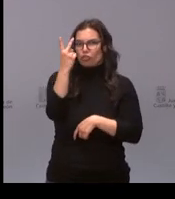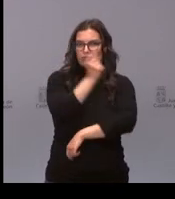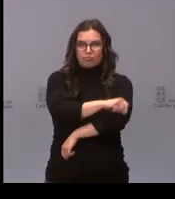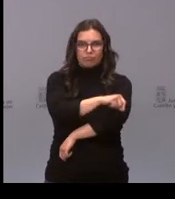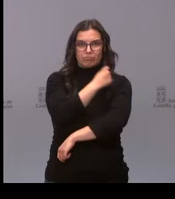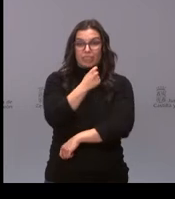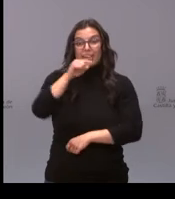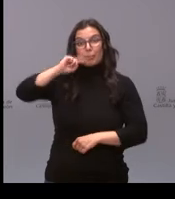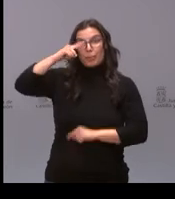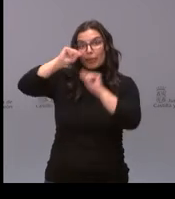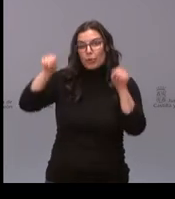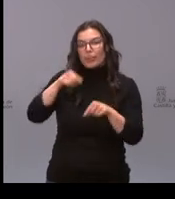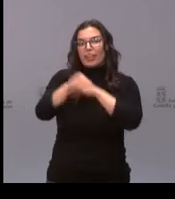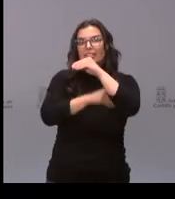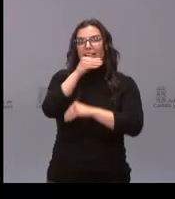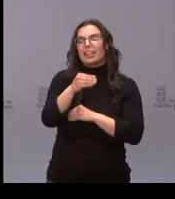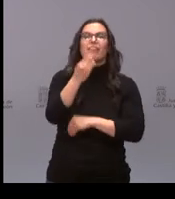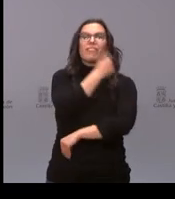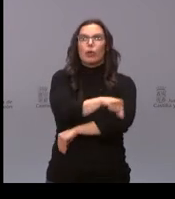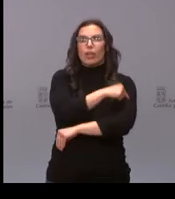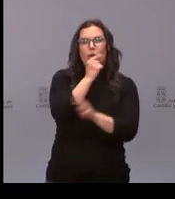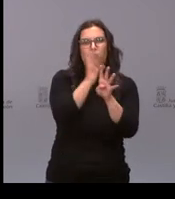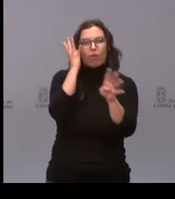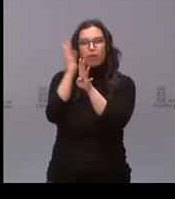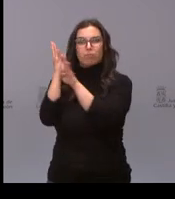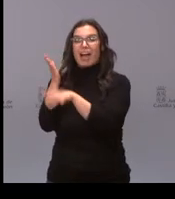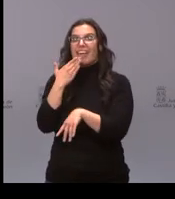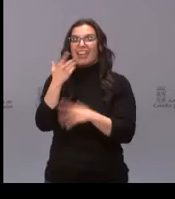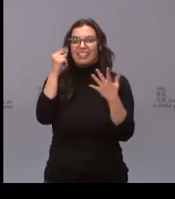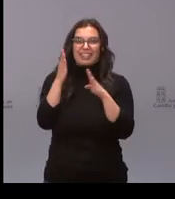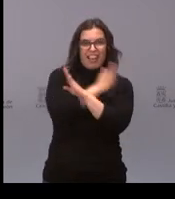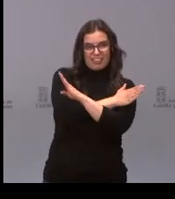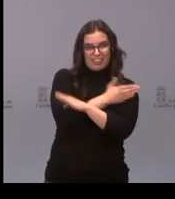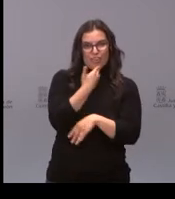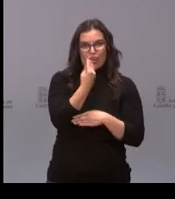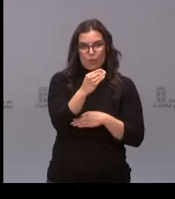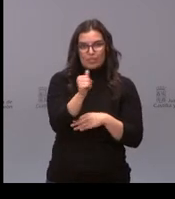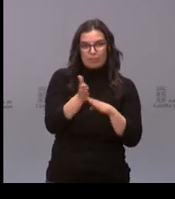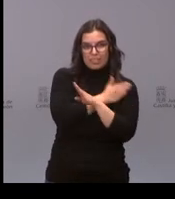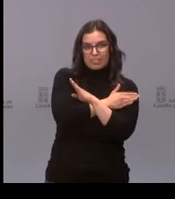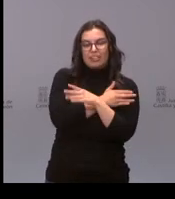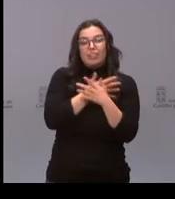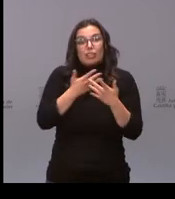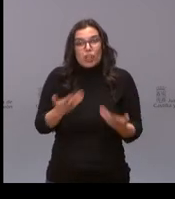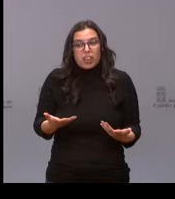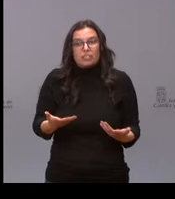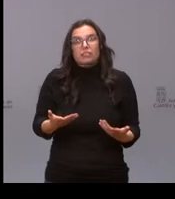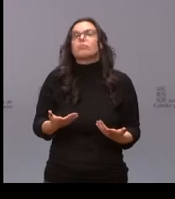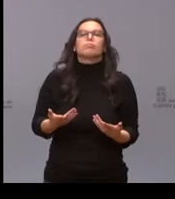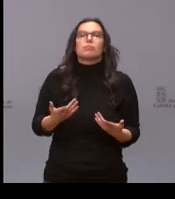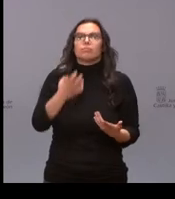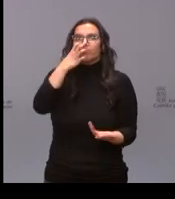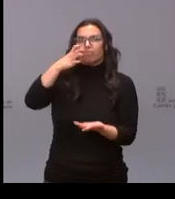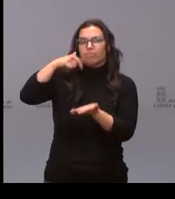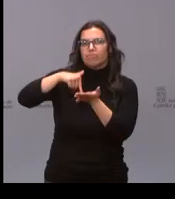primera provincia donde se está haciendo vacunación masiva a los menores de 60 años. Por tanto, desde la